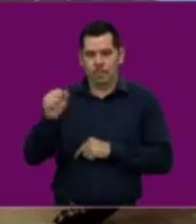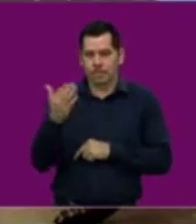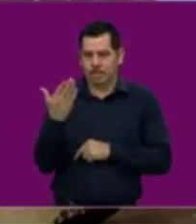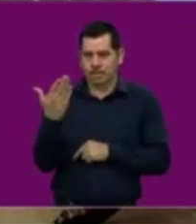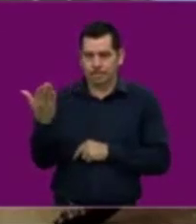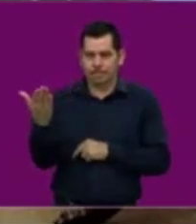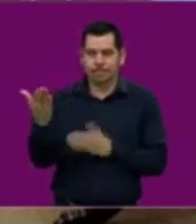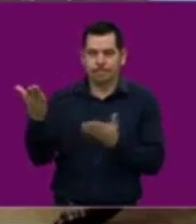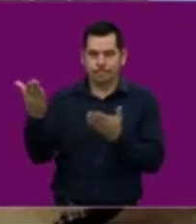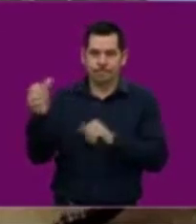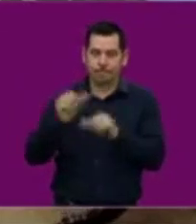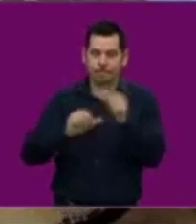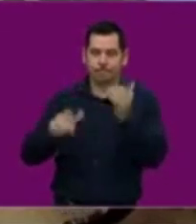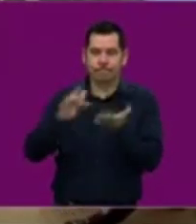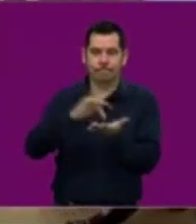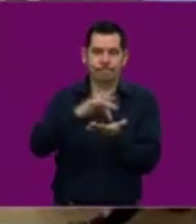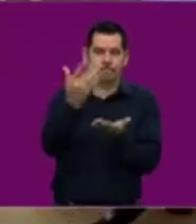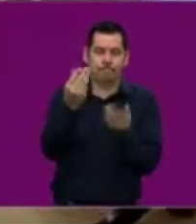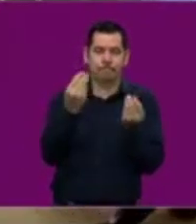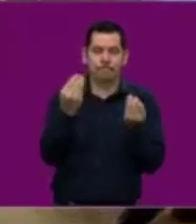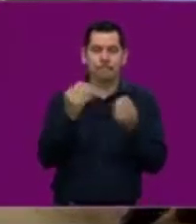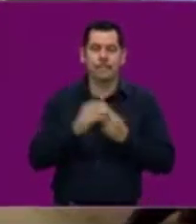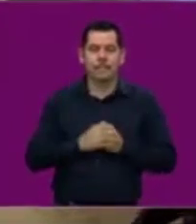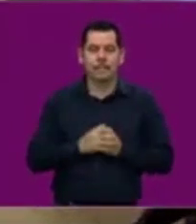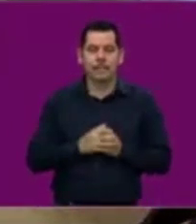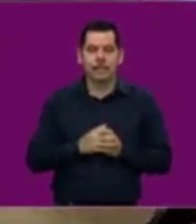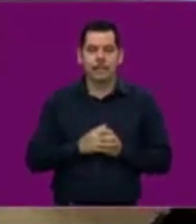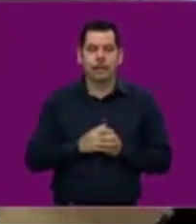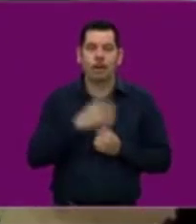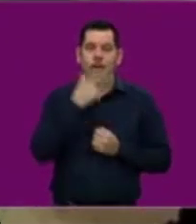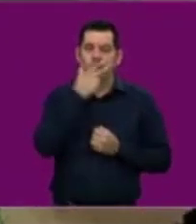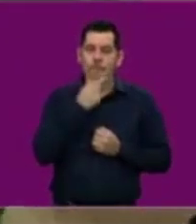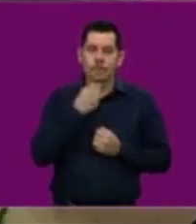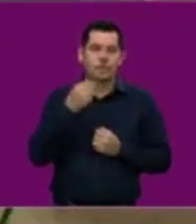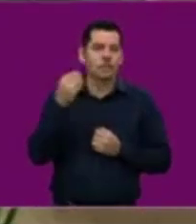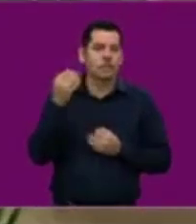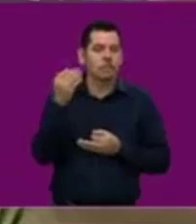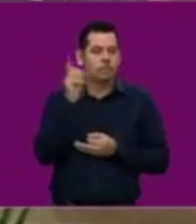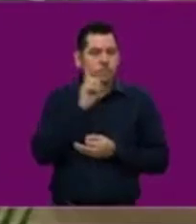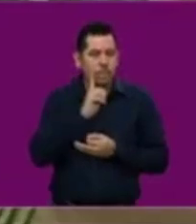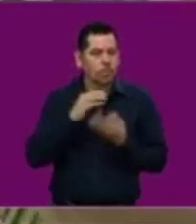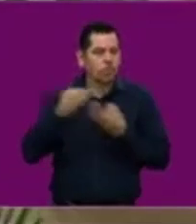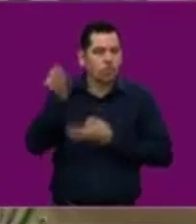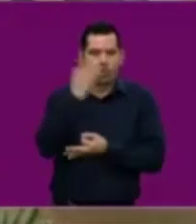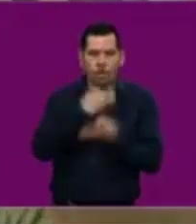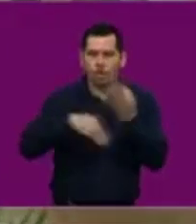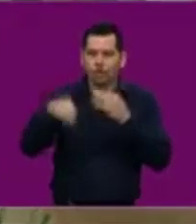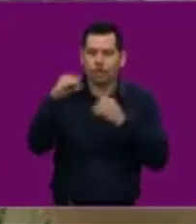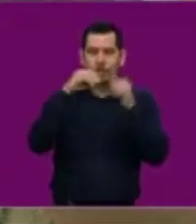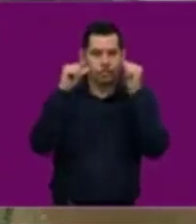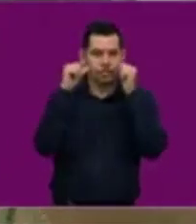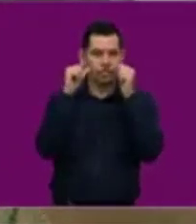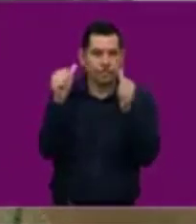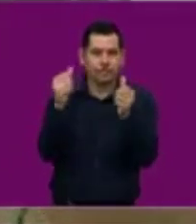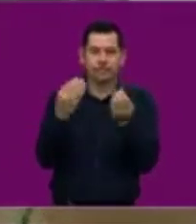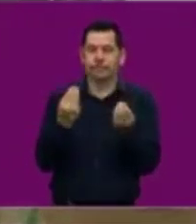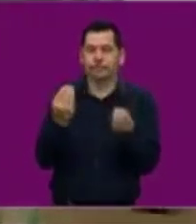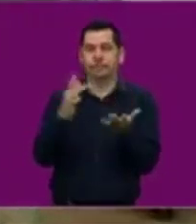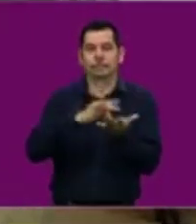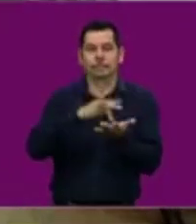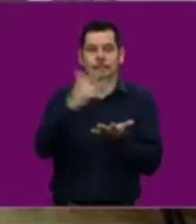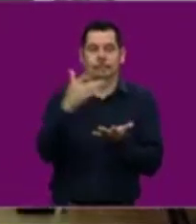muchas gracias agradezco a todas y todos ustedes que me hagan en la